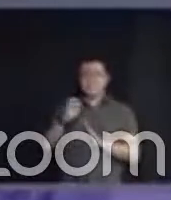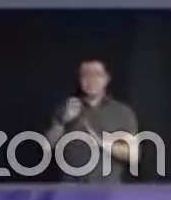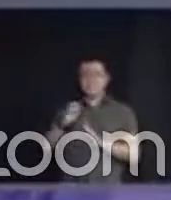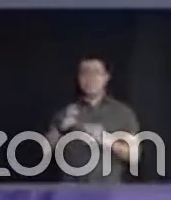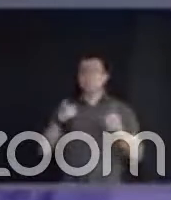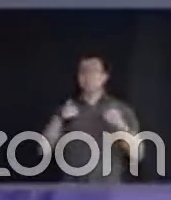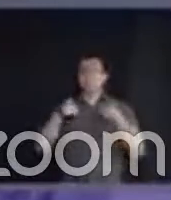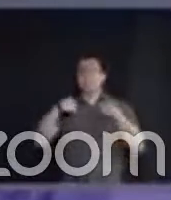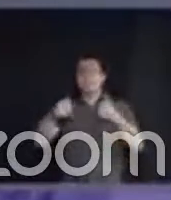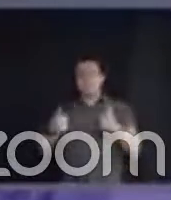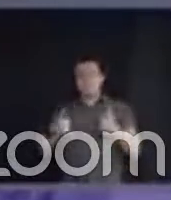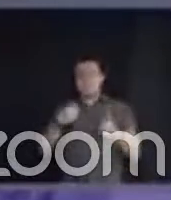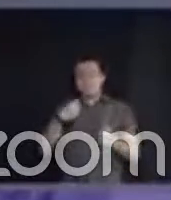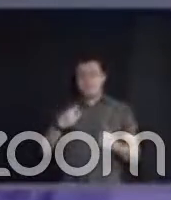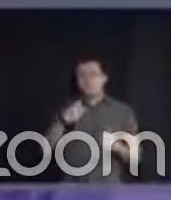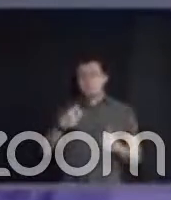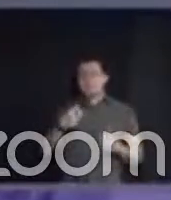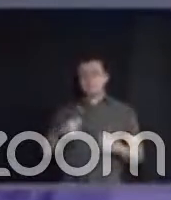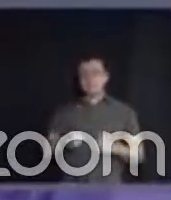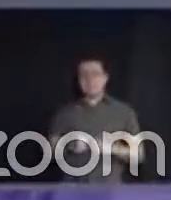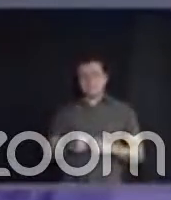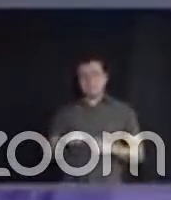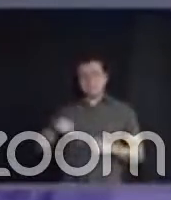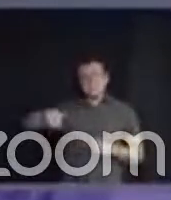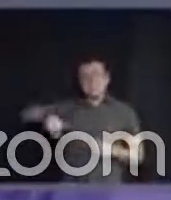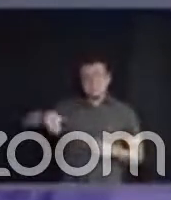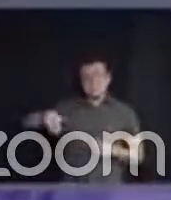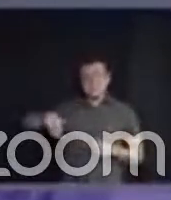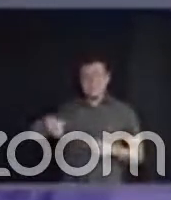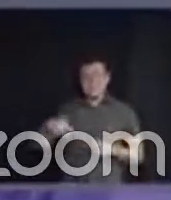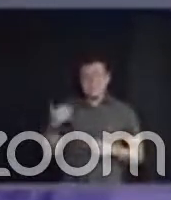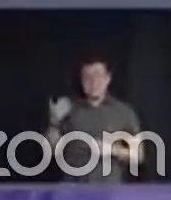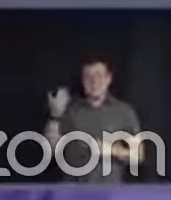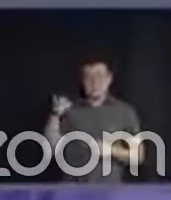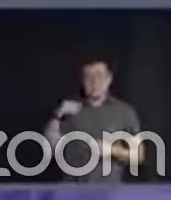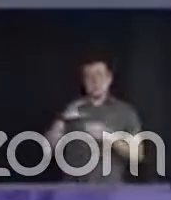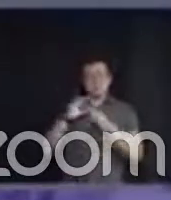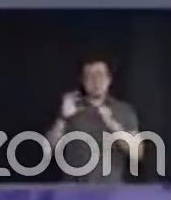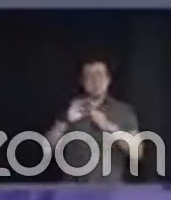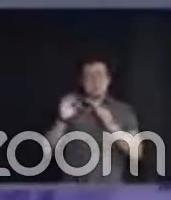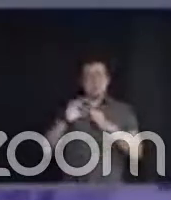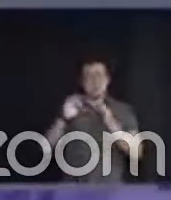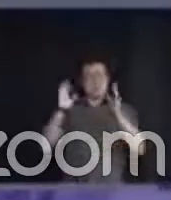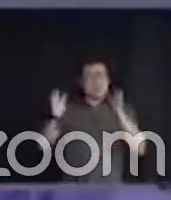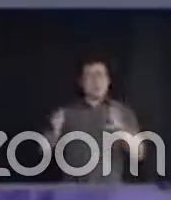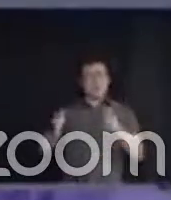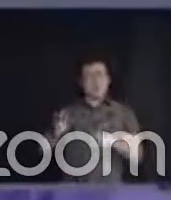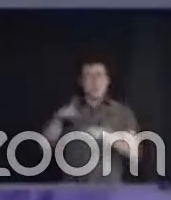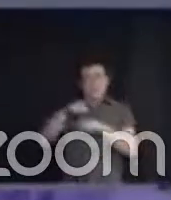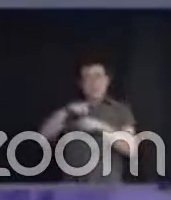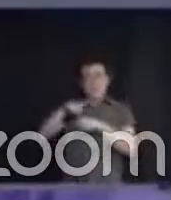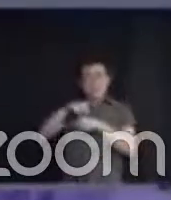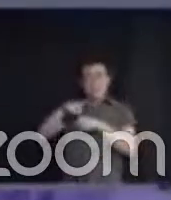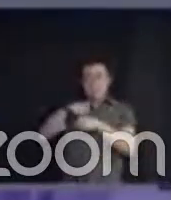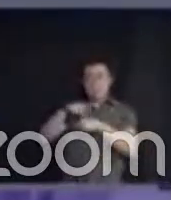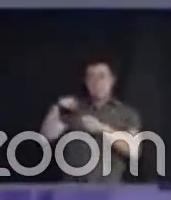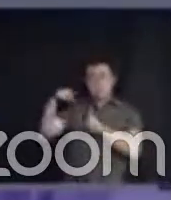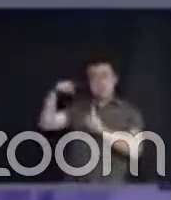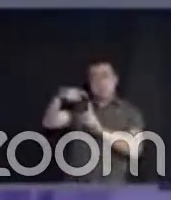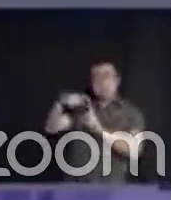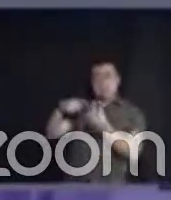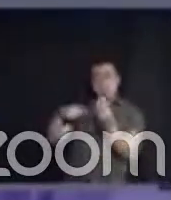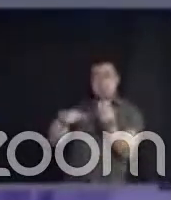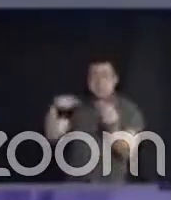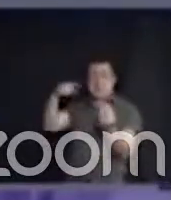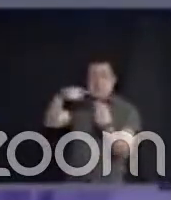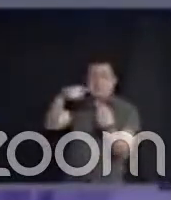superarlo, transformarnos y darnos cuenta que en realidad, como dijimos ya en el escenario varias veces, que el diamante